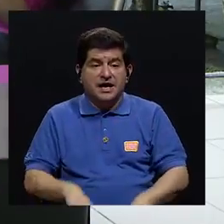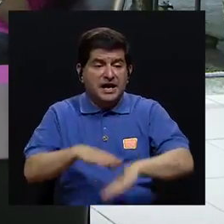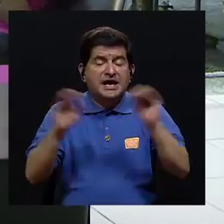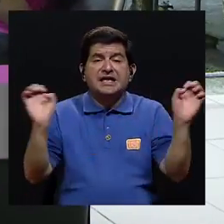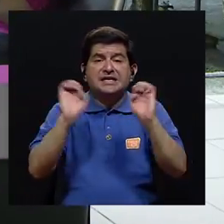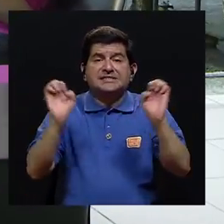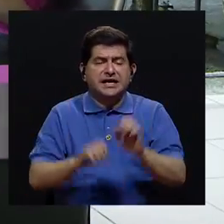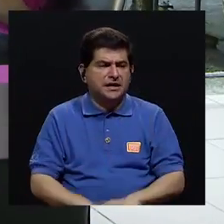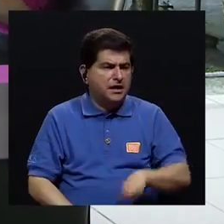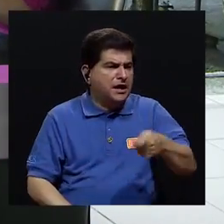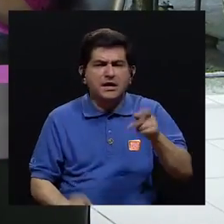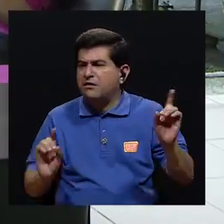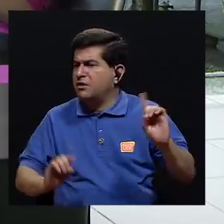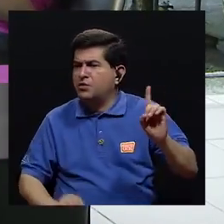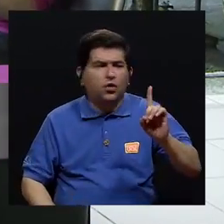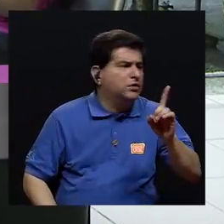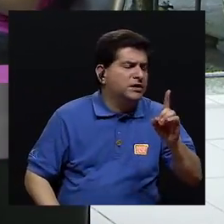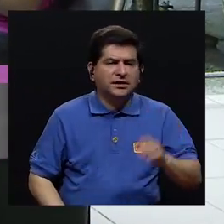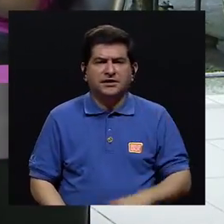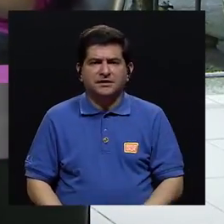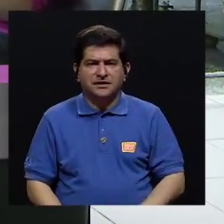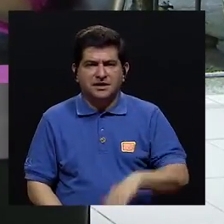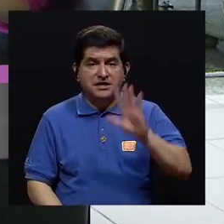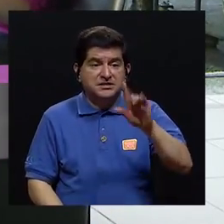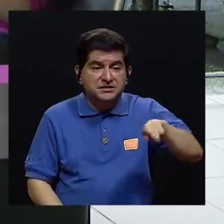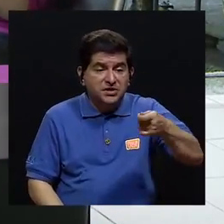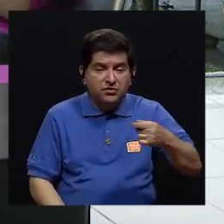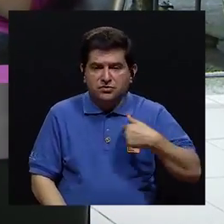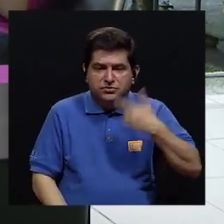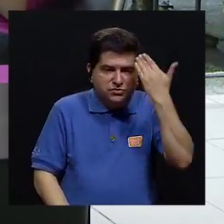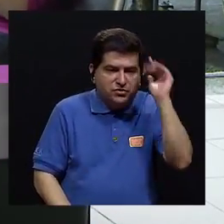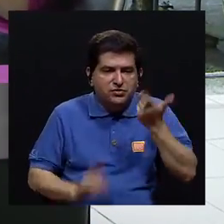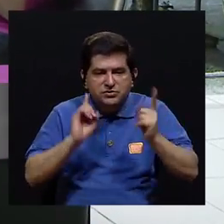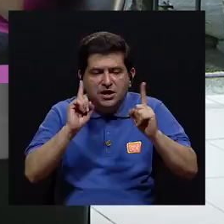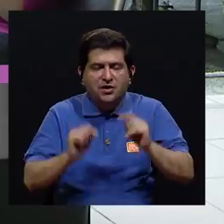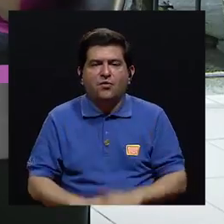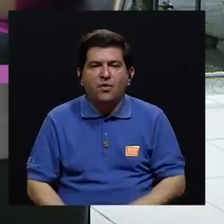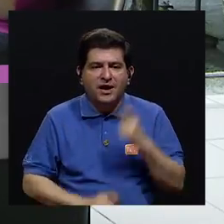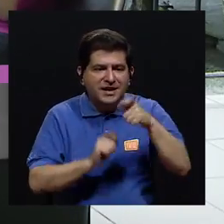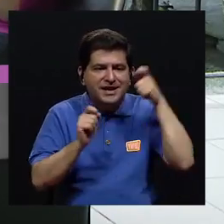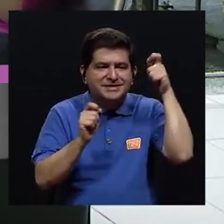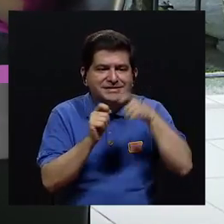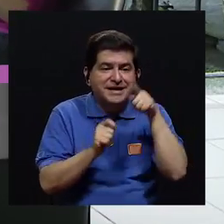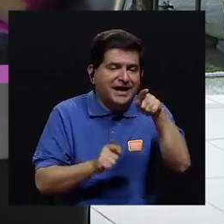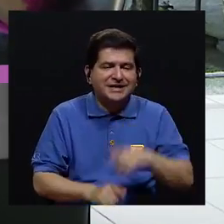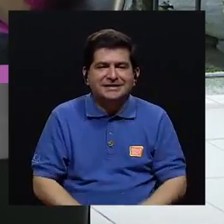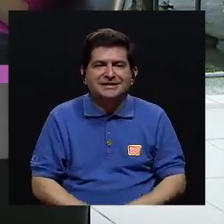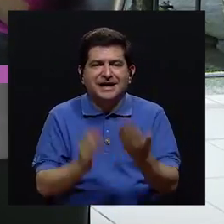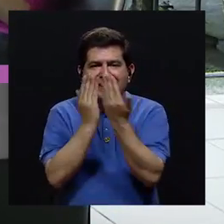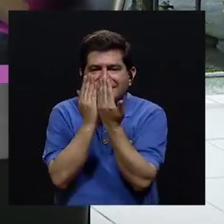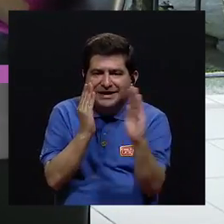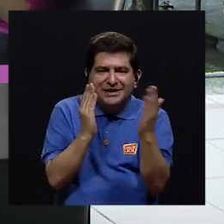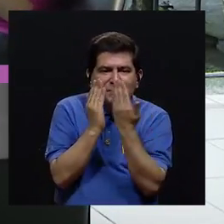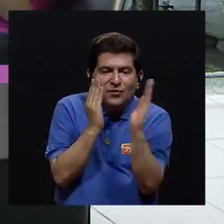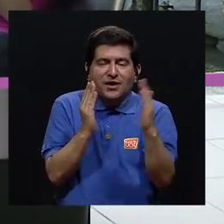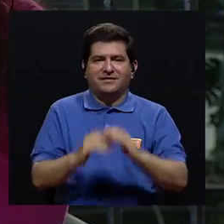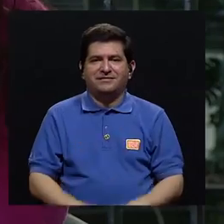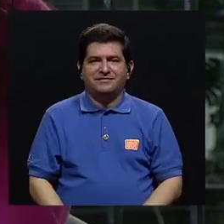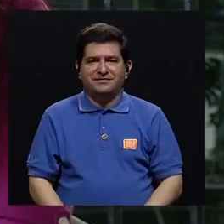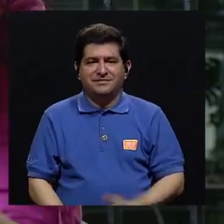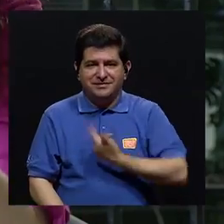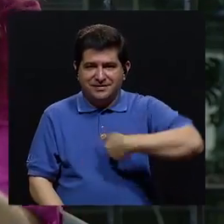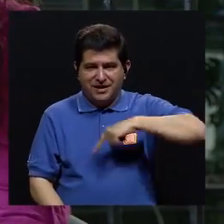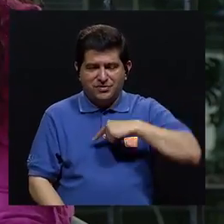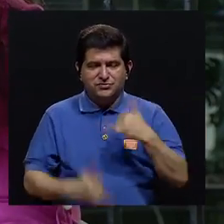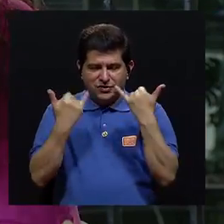salir de emergencia, ¿dónde pusimos las llaves? Tengo 5 llaves, no sé si una es de un color o de otro, o cuál es la del portón, la de la puerta.